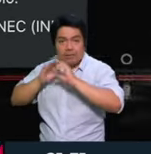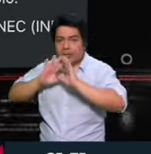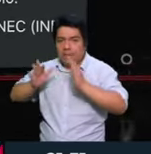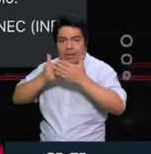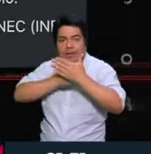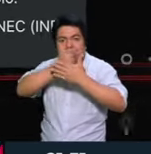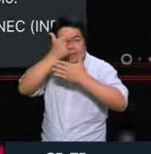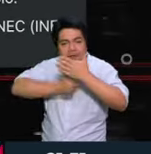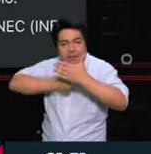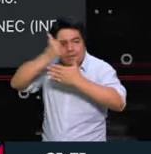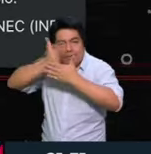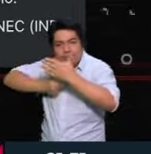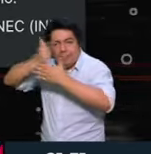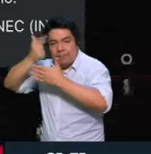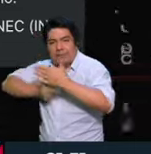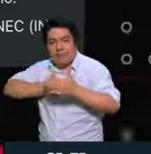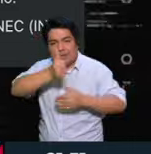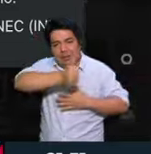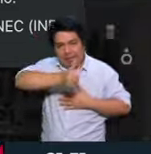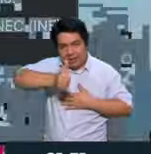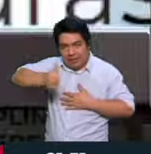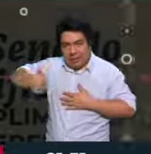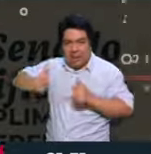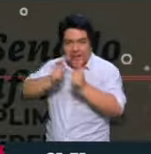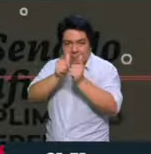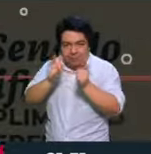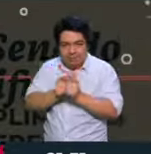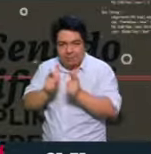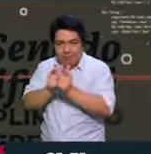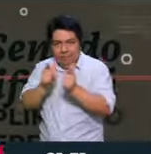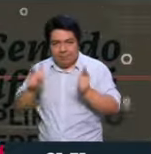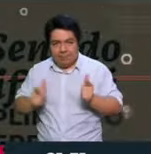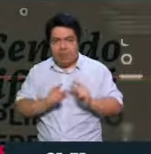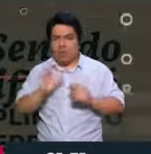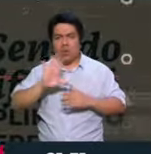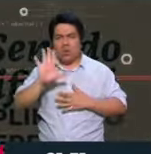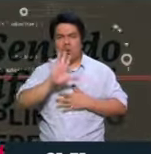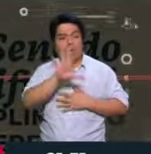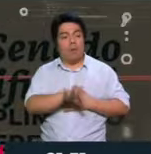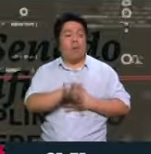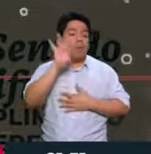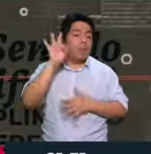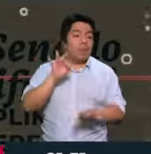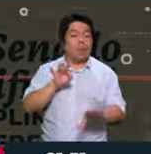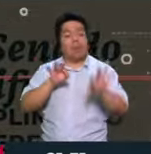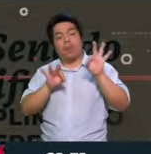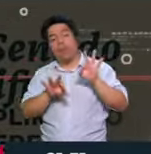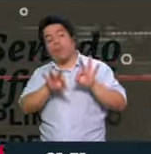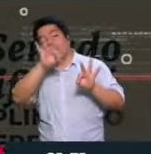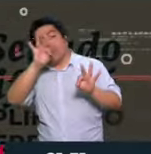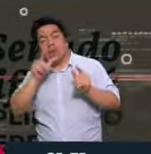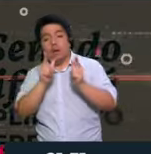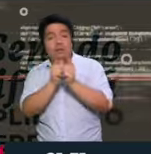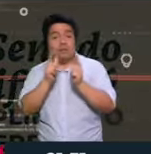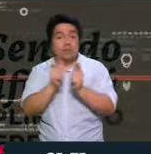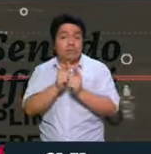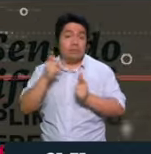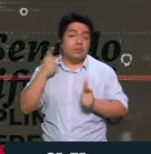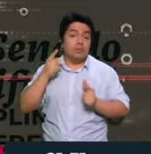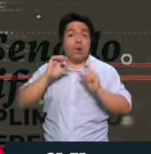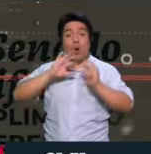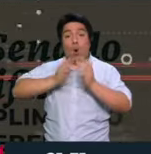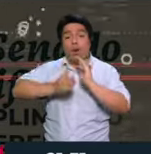listas propuestas por cada uno de los poderes de la Unión, y no un nombramiento directo por parte de un partido político o del presidente